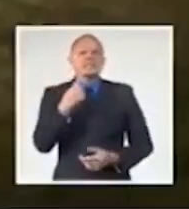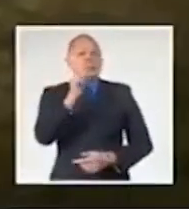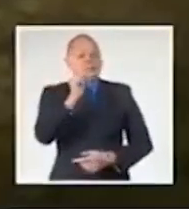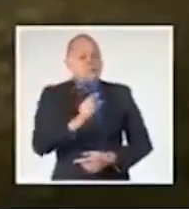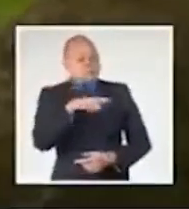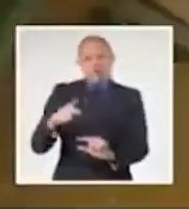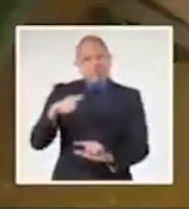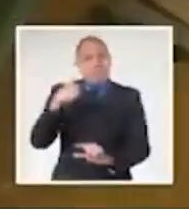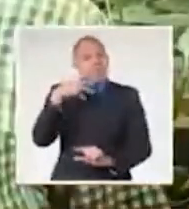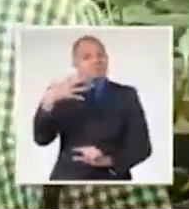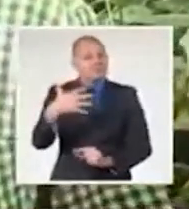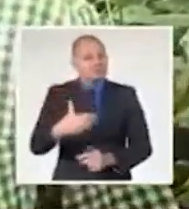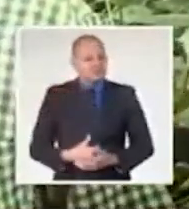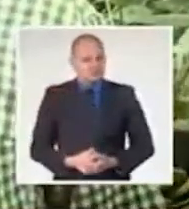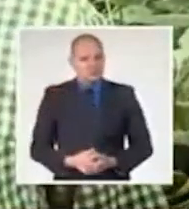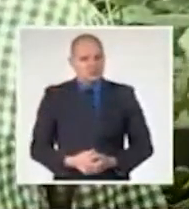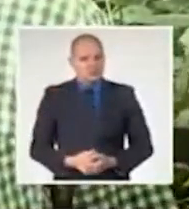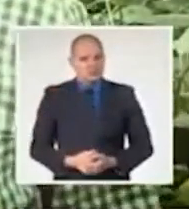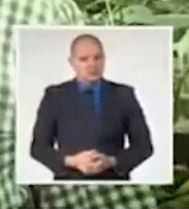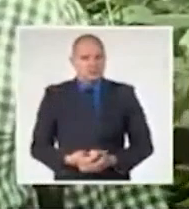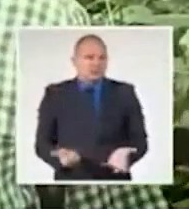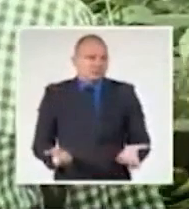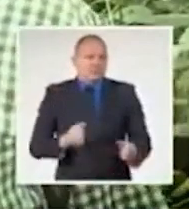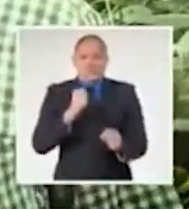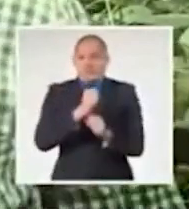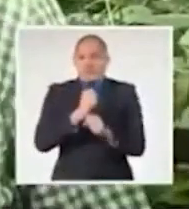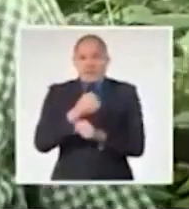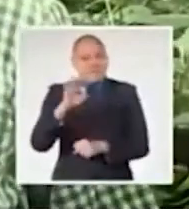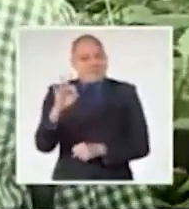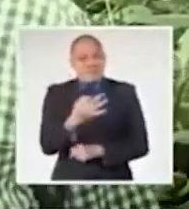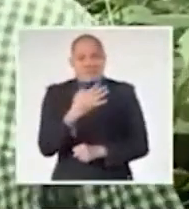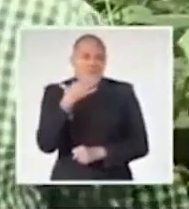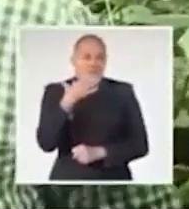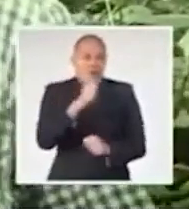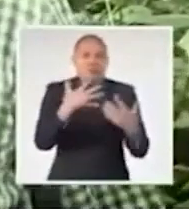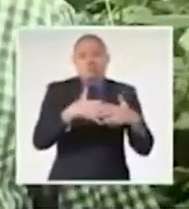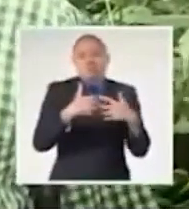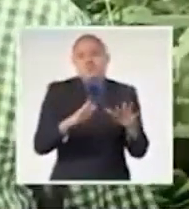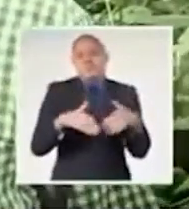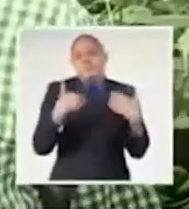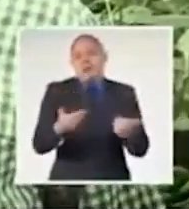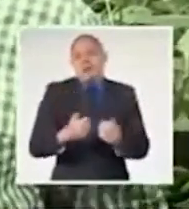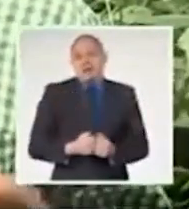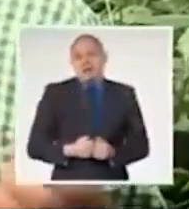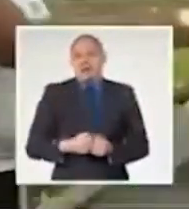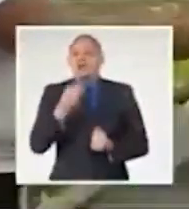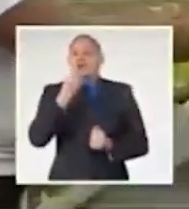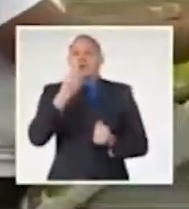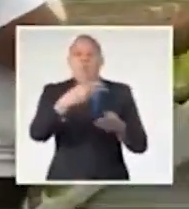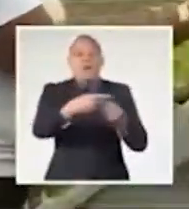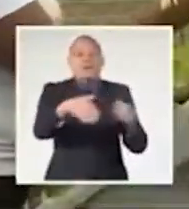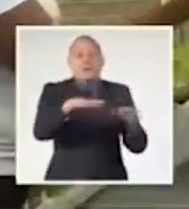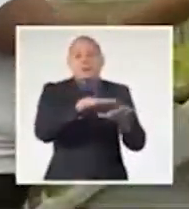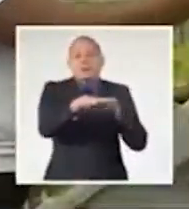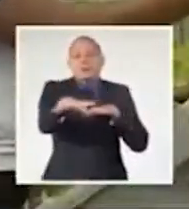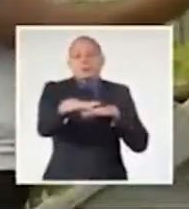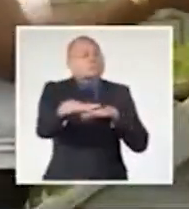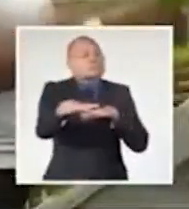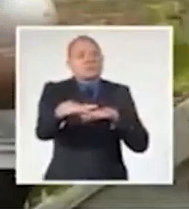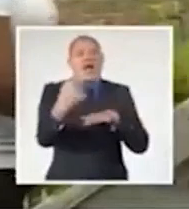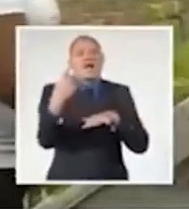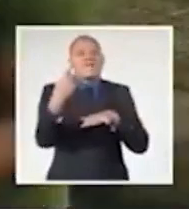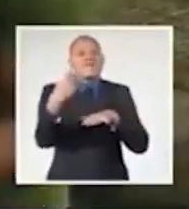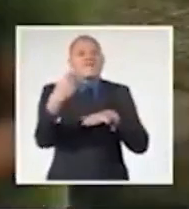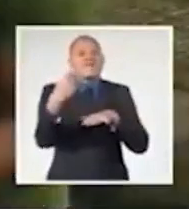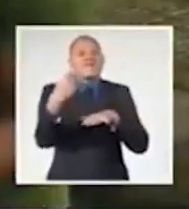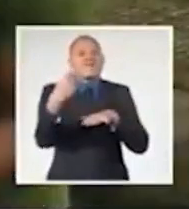eso no sabe como eficiencia trabajar más producir más que no hay espacio así porque esto se llama agricultura urbana para